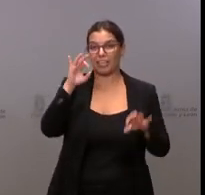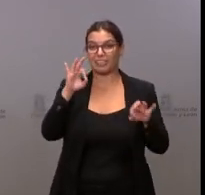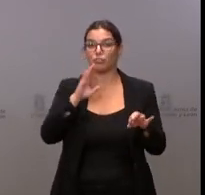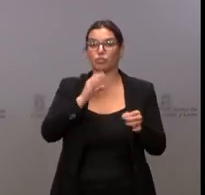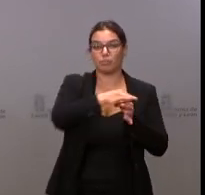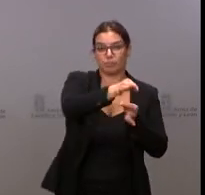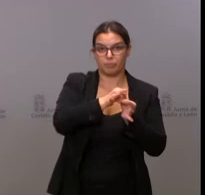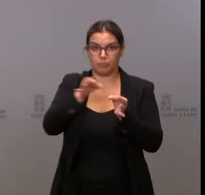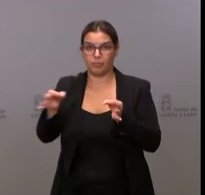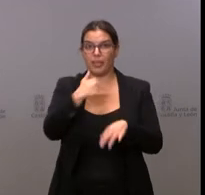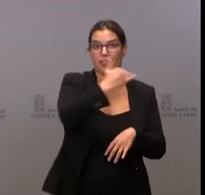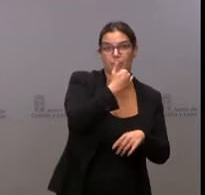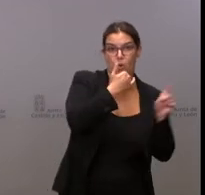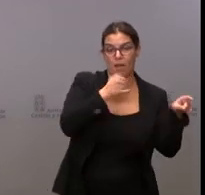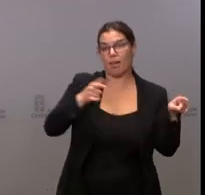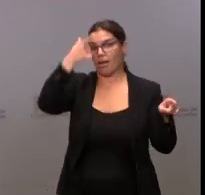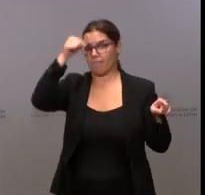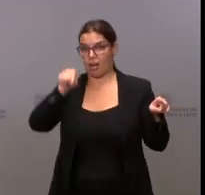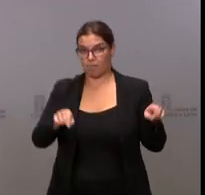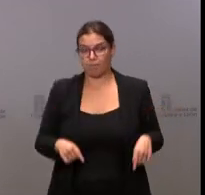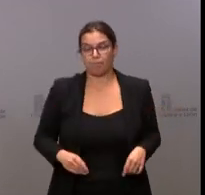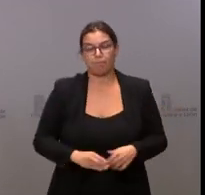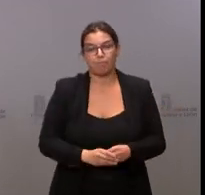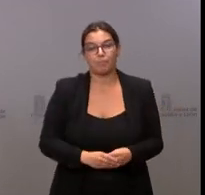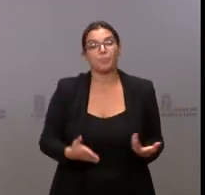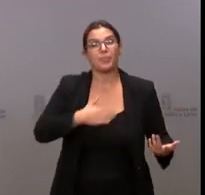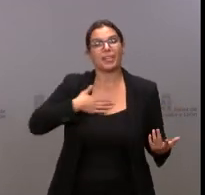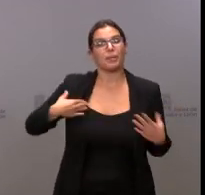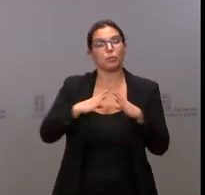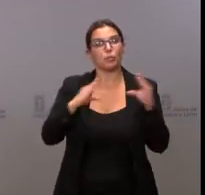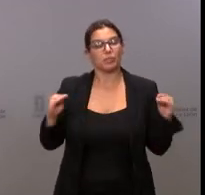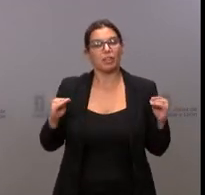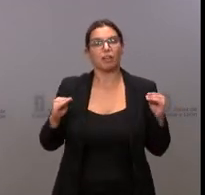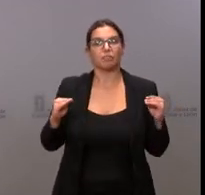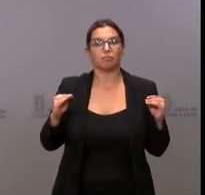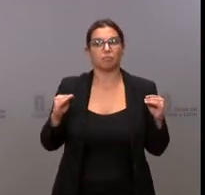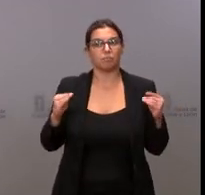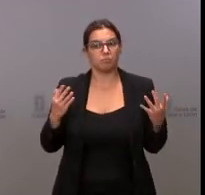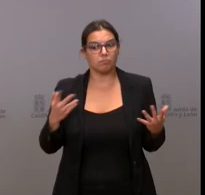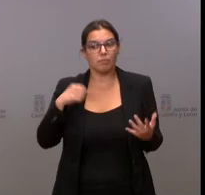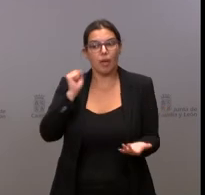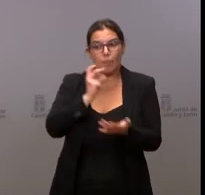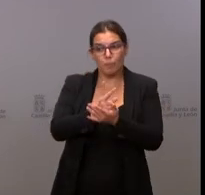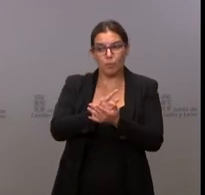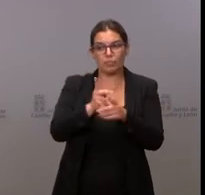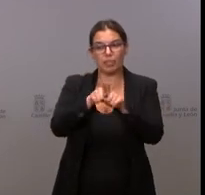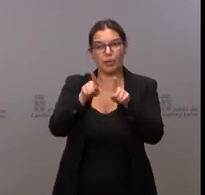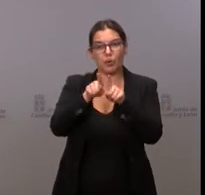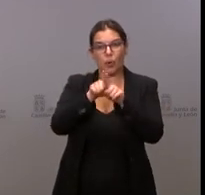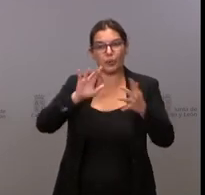zamora y de ávila queremos una universidad que apueste por la transformación